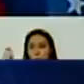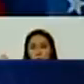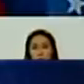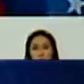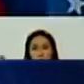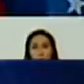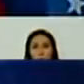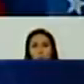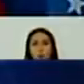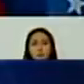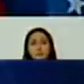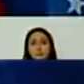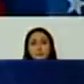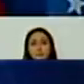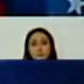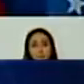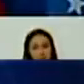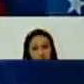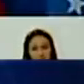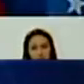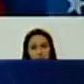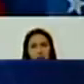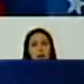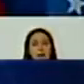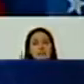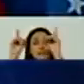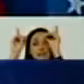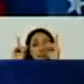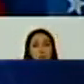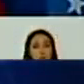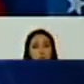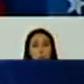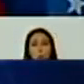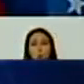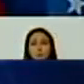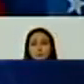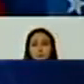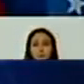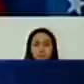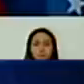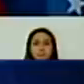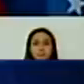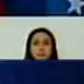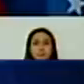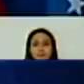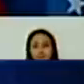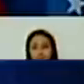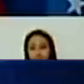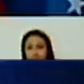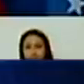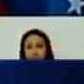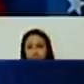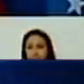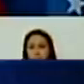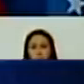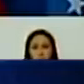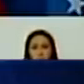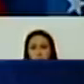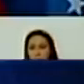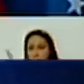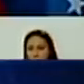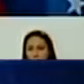en funciones toma una decisión que se aparta, según el criterio del Ministerio